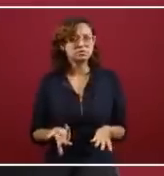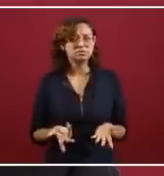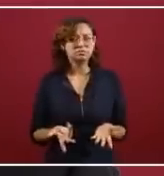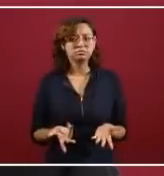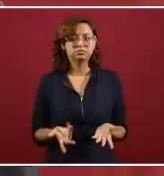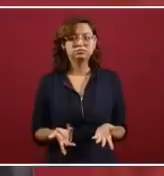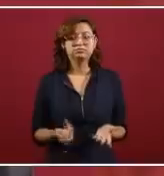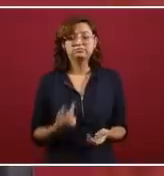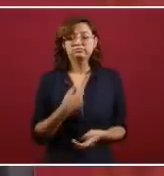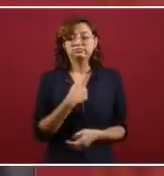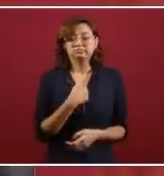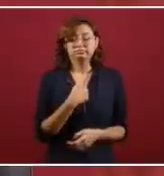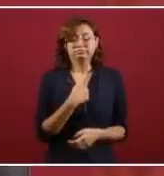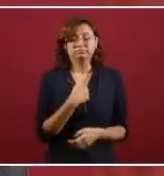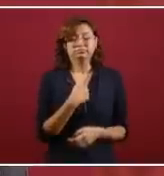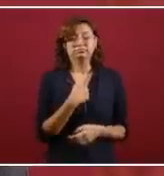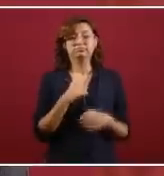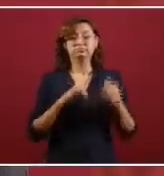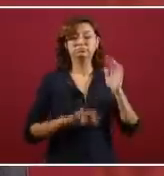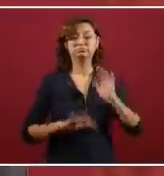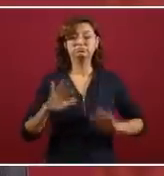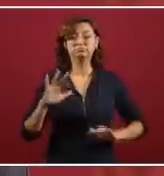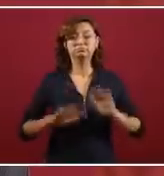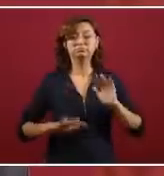Yo por eso a veces